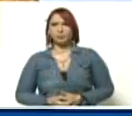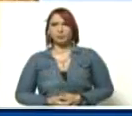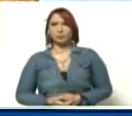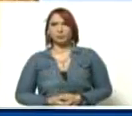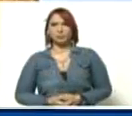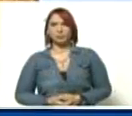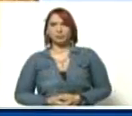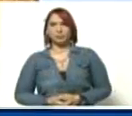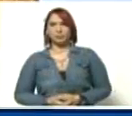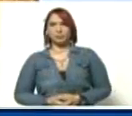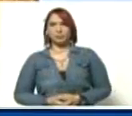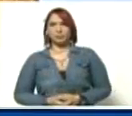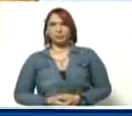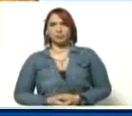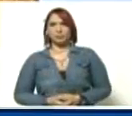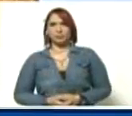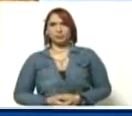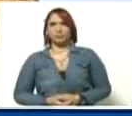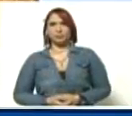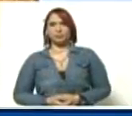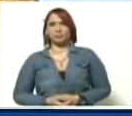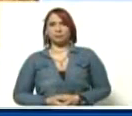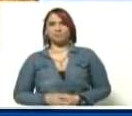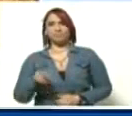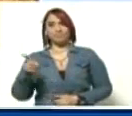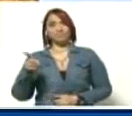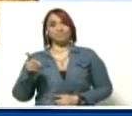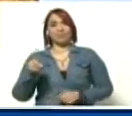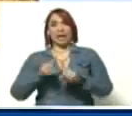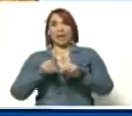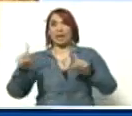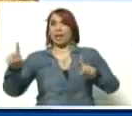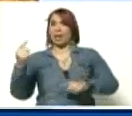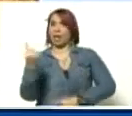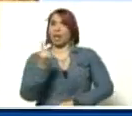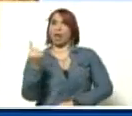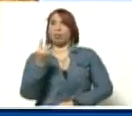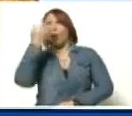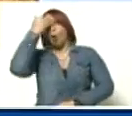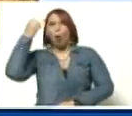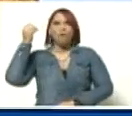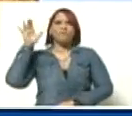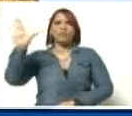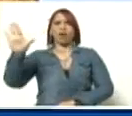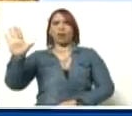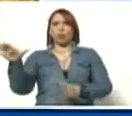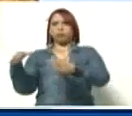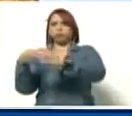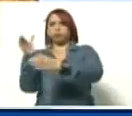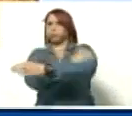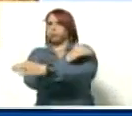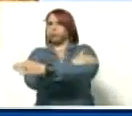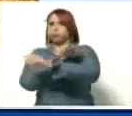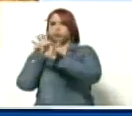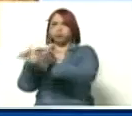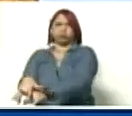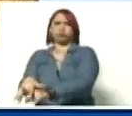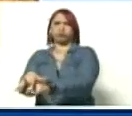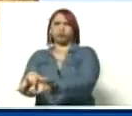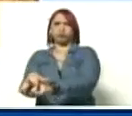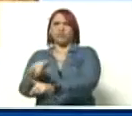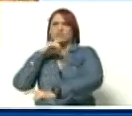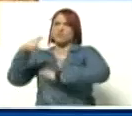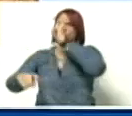eso están como están, aislados y olvidados y repudiados por el